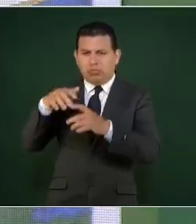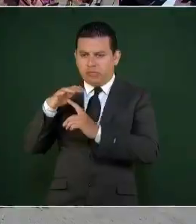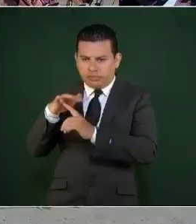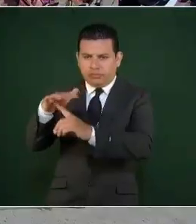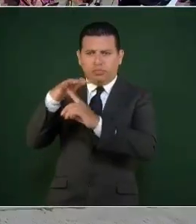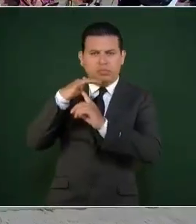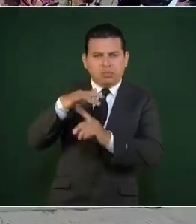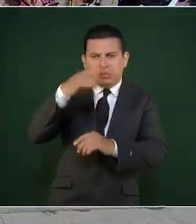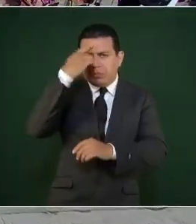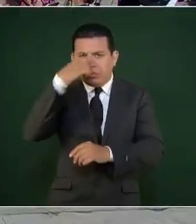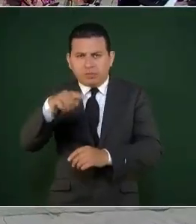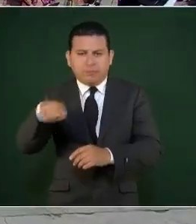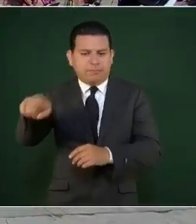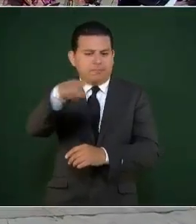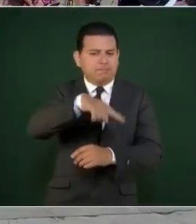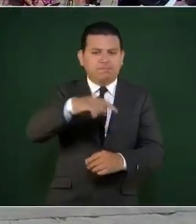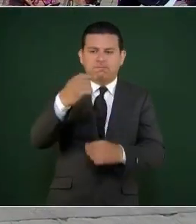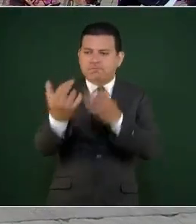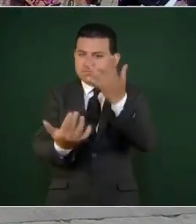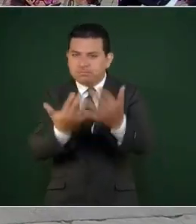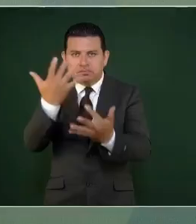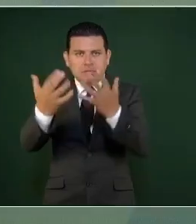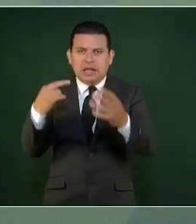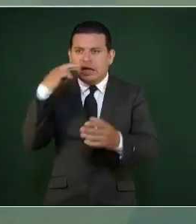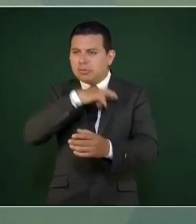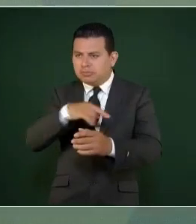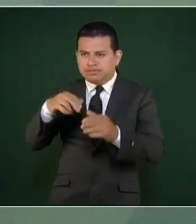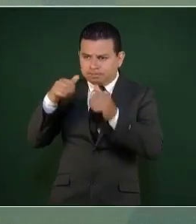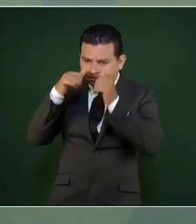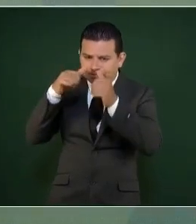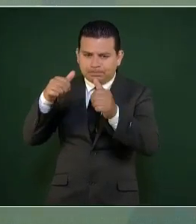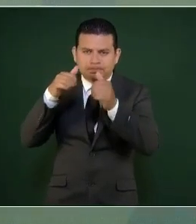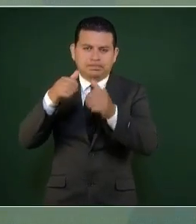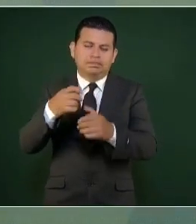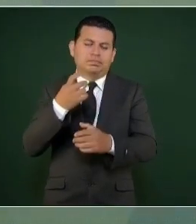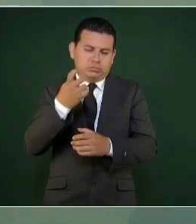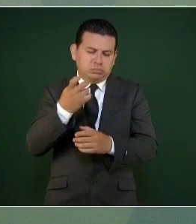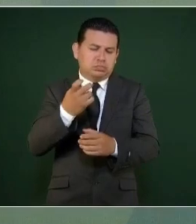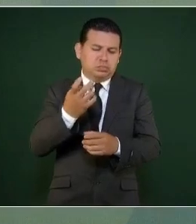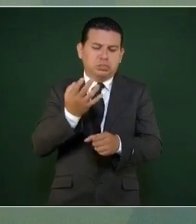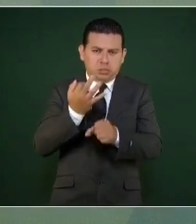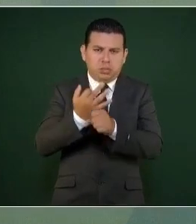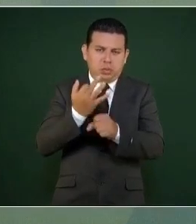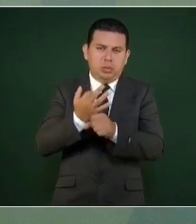precisamente para la atención de incendios. O sea que pueden